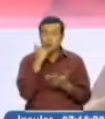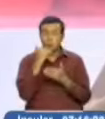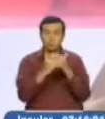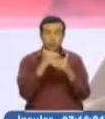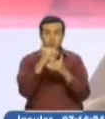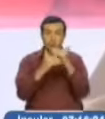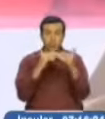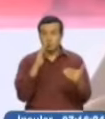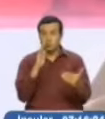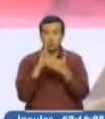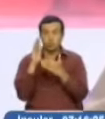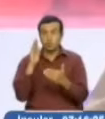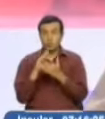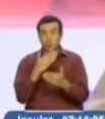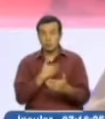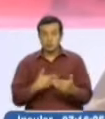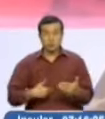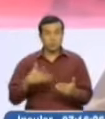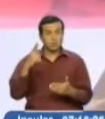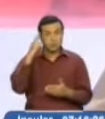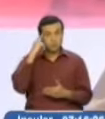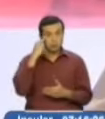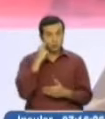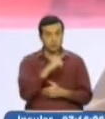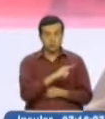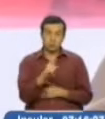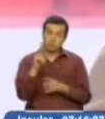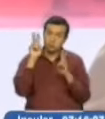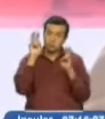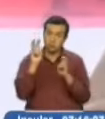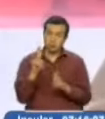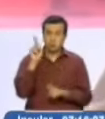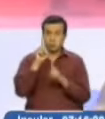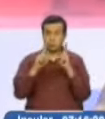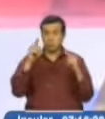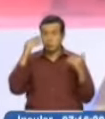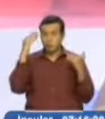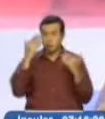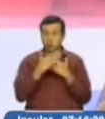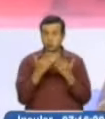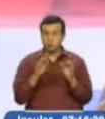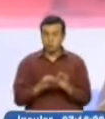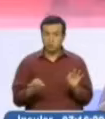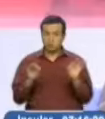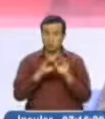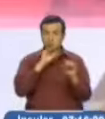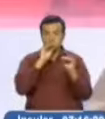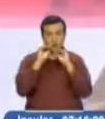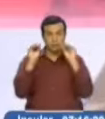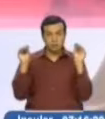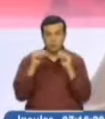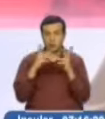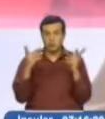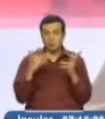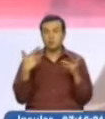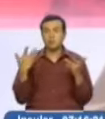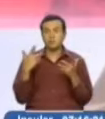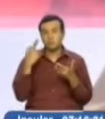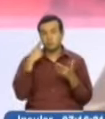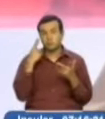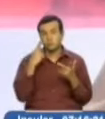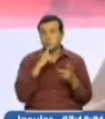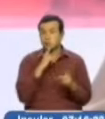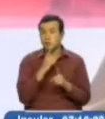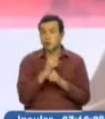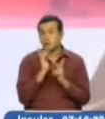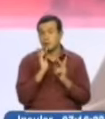procesos desestabilizadores. Ahí creo que el gobierno y otros actores políticos deben estar advertidos de que esa posibilidad es una posibilidad muy